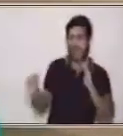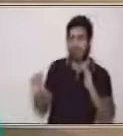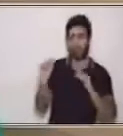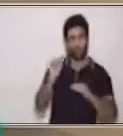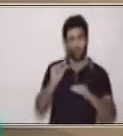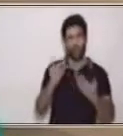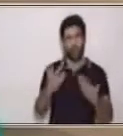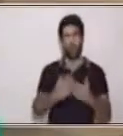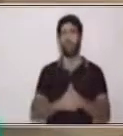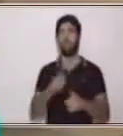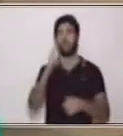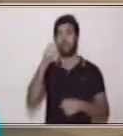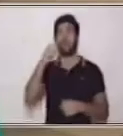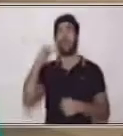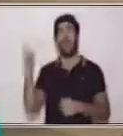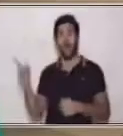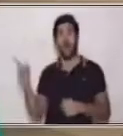tiene